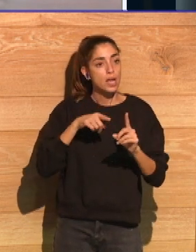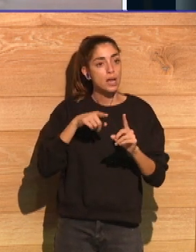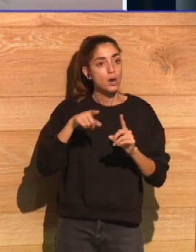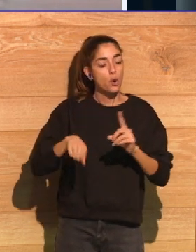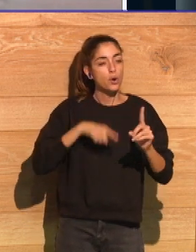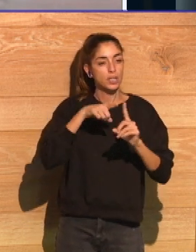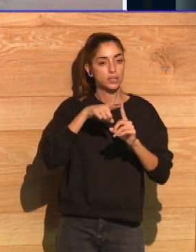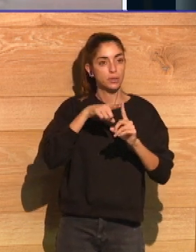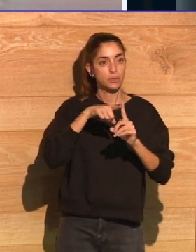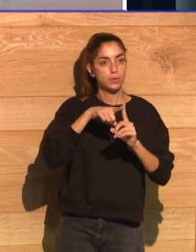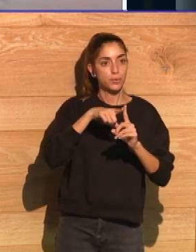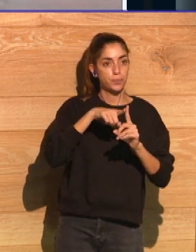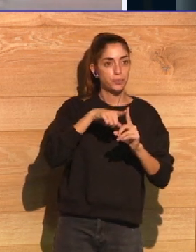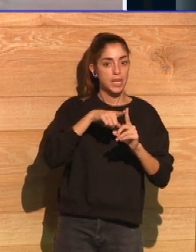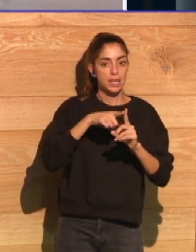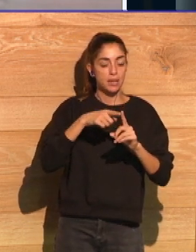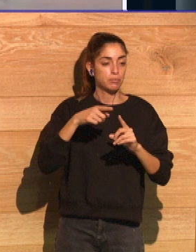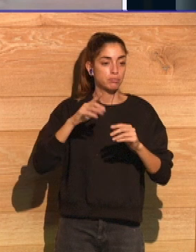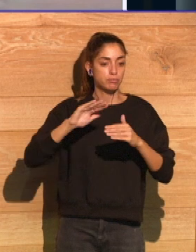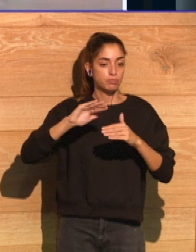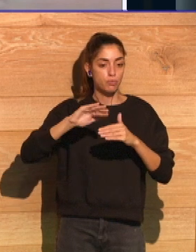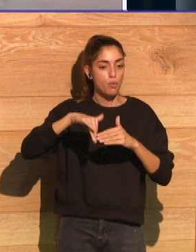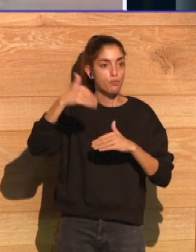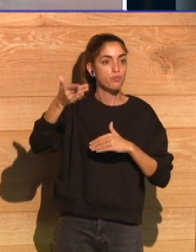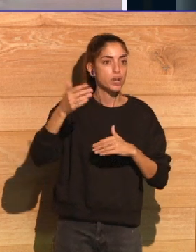más allá de uno mismo, de trascender a uno mismo.